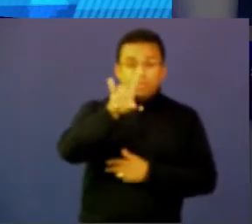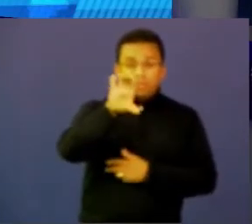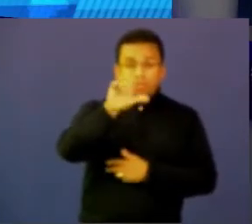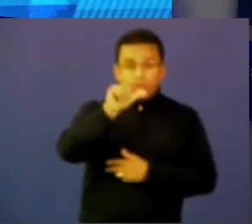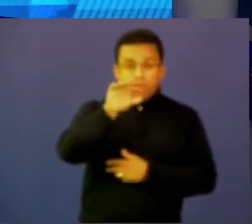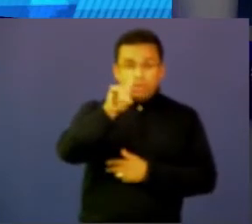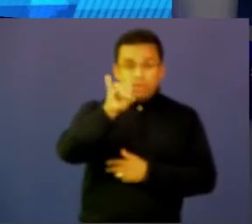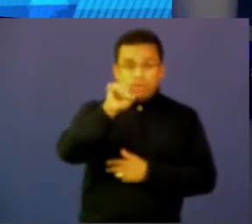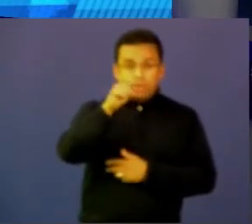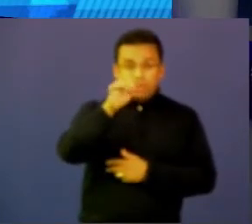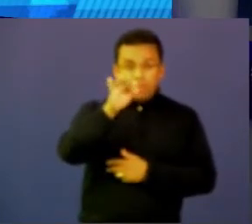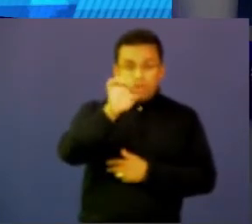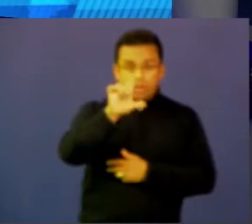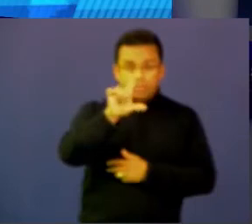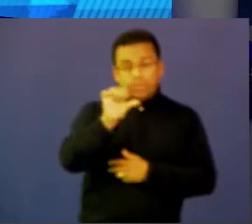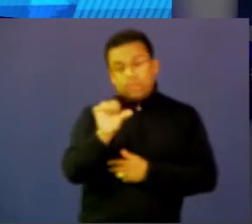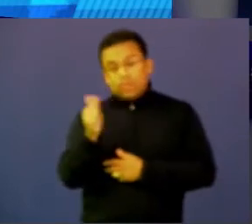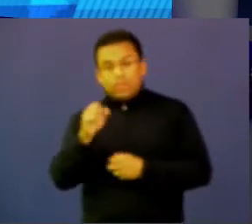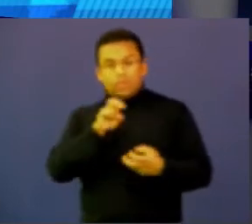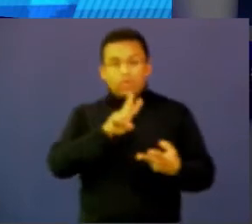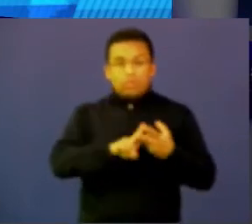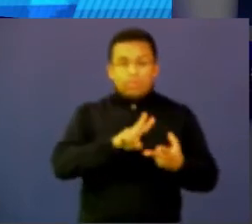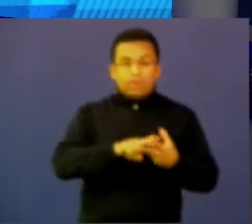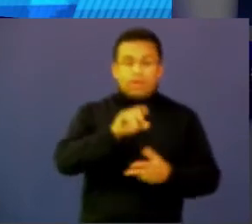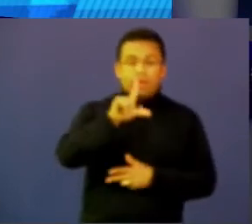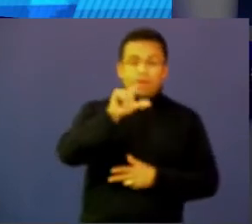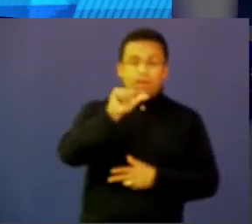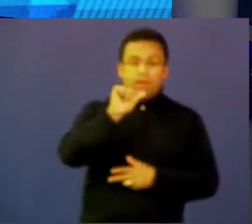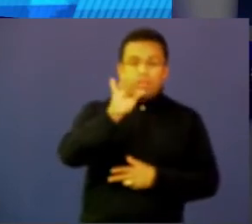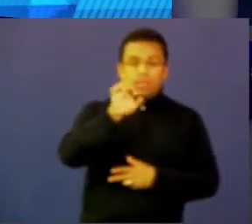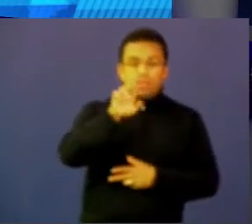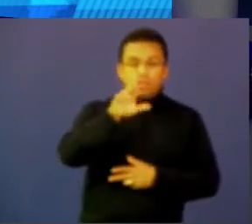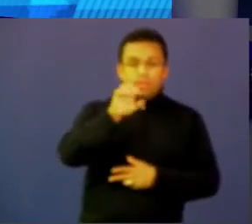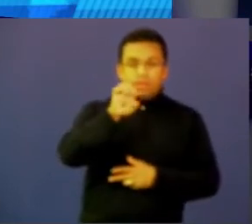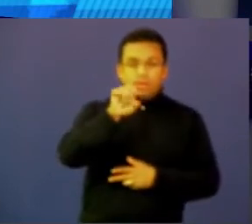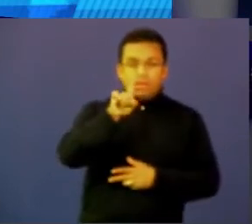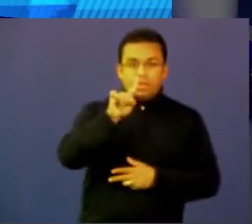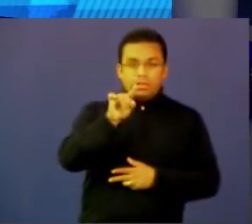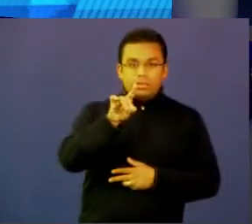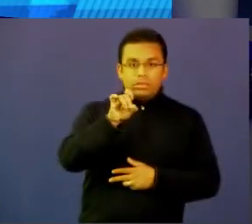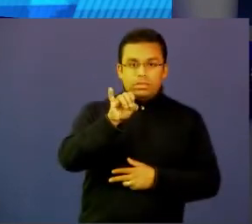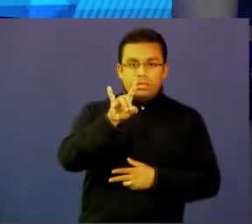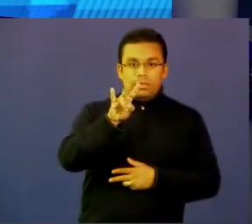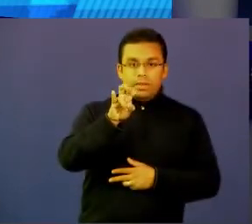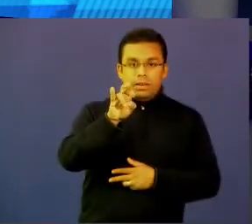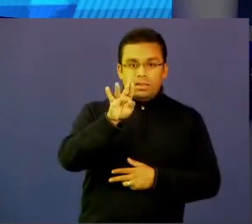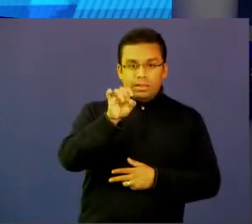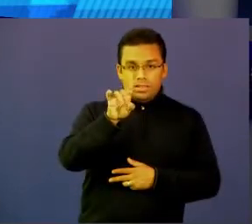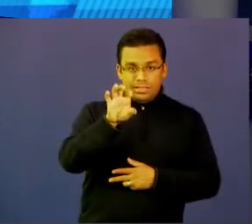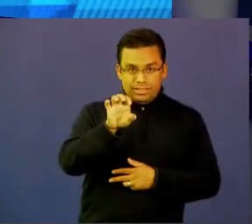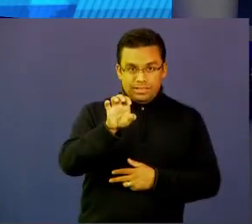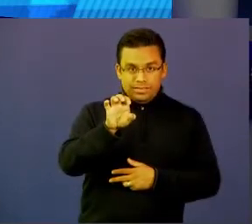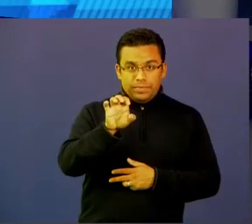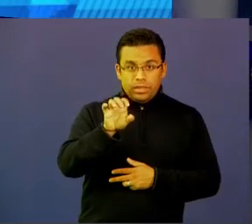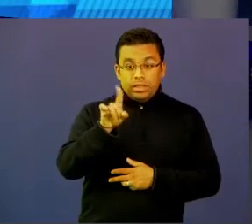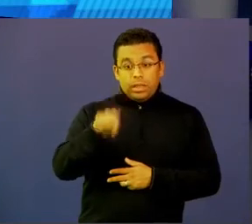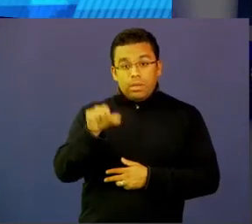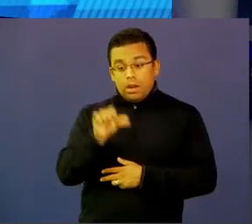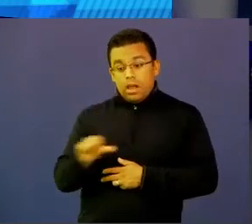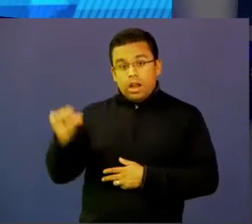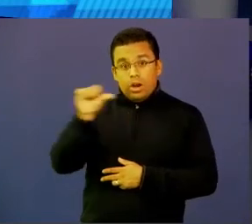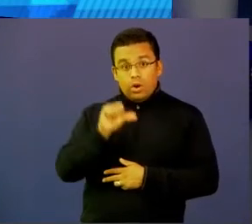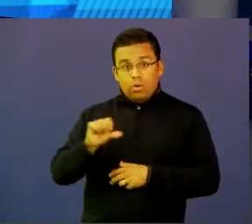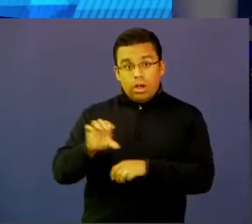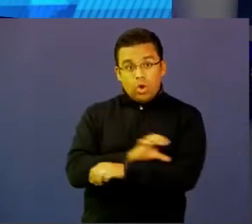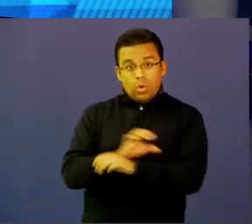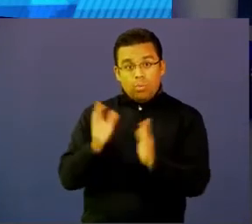con numeral La Tarea es Divertirse. Les recordamos también la arroba del programa, arroba Compu para Educar. Por cierto,